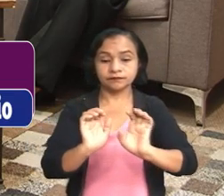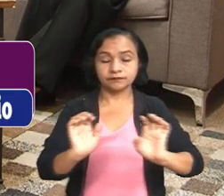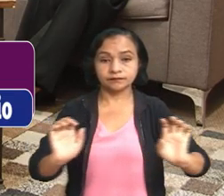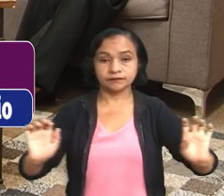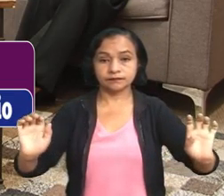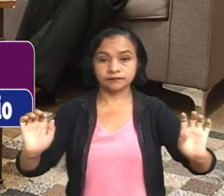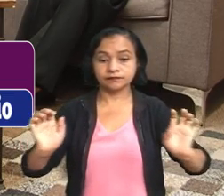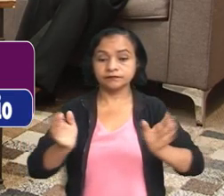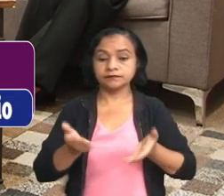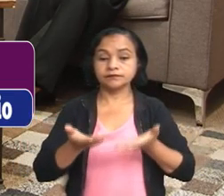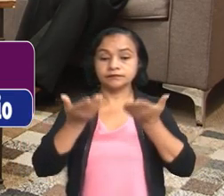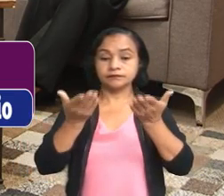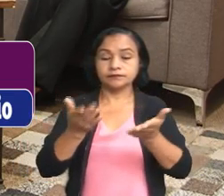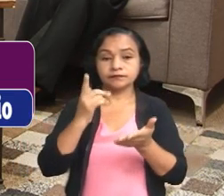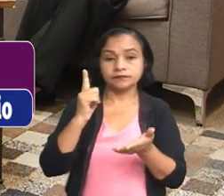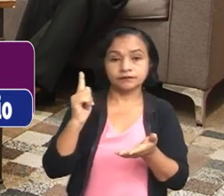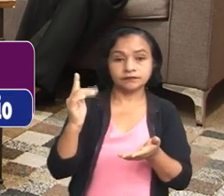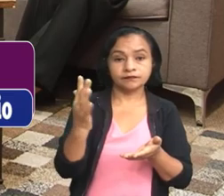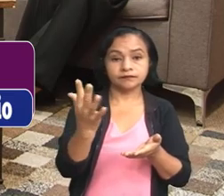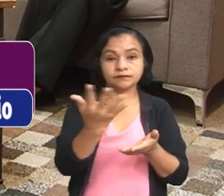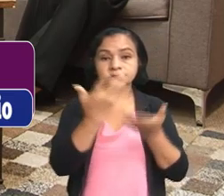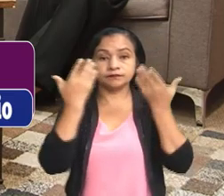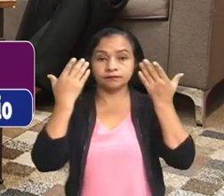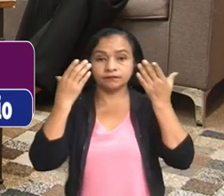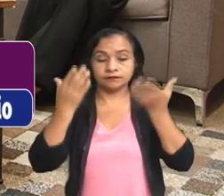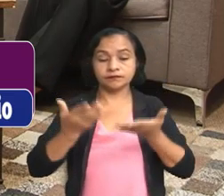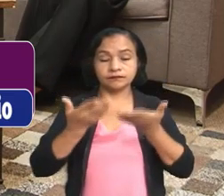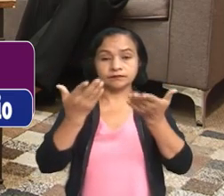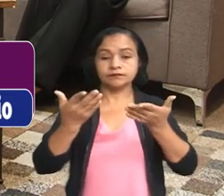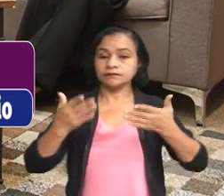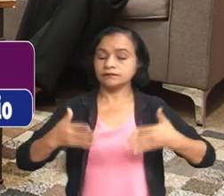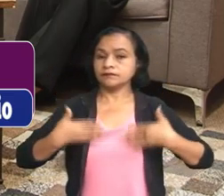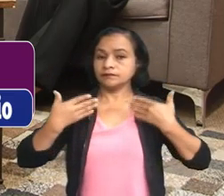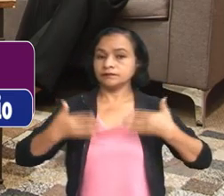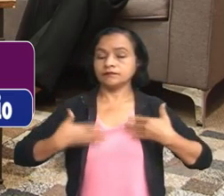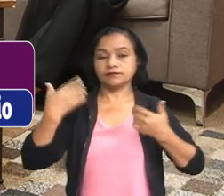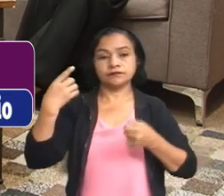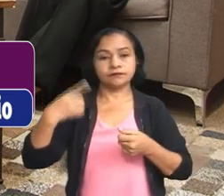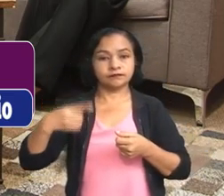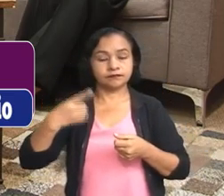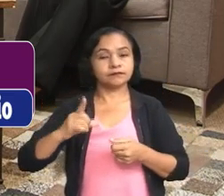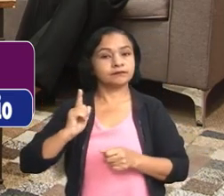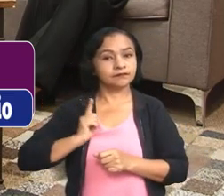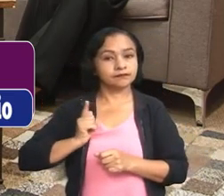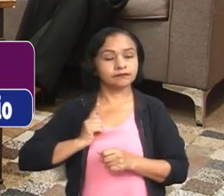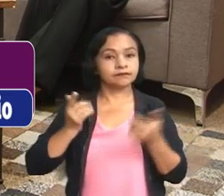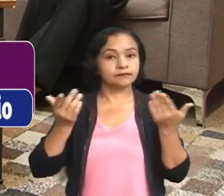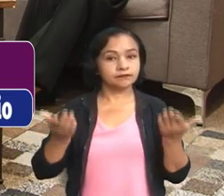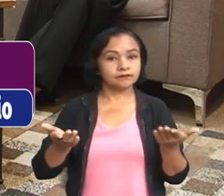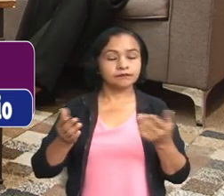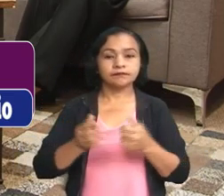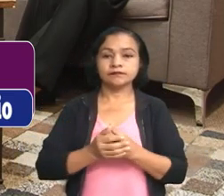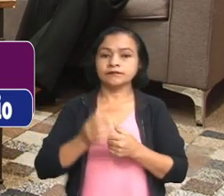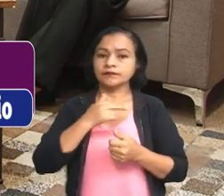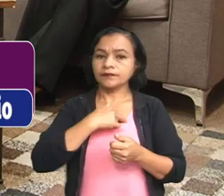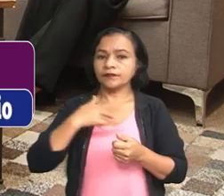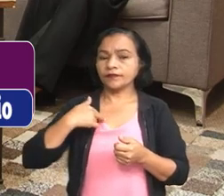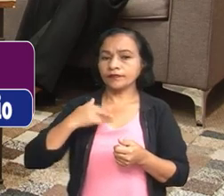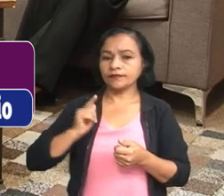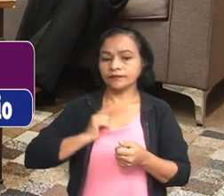le estamos brindando todas las oportunidades para que él pueda gozar de esos derechos que tiene, indudablemente que vamos a tener